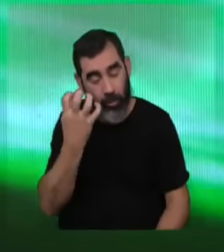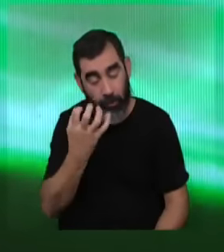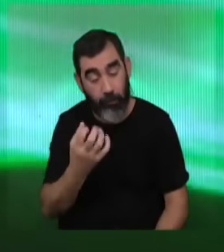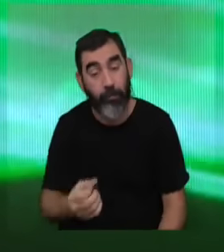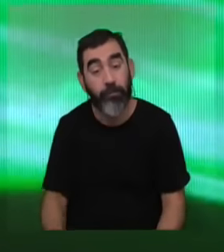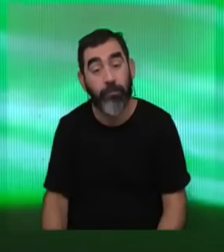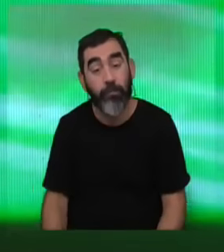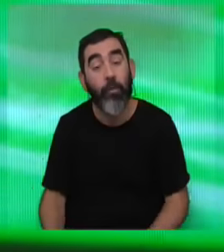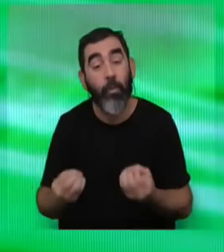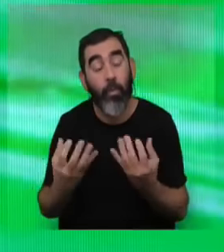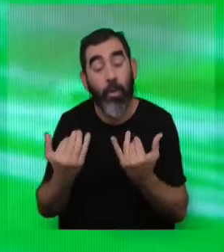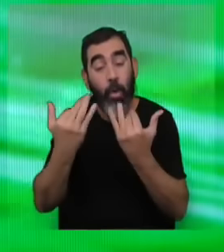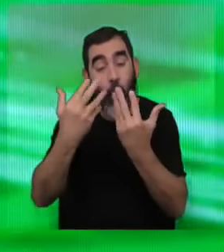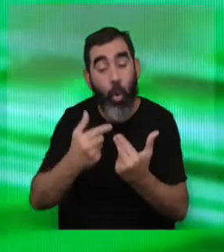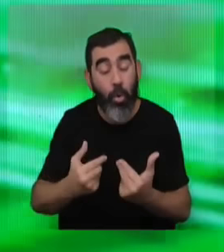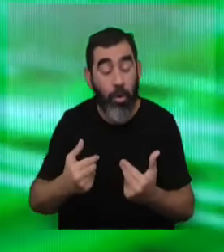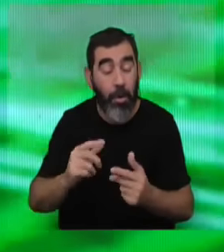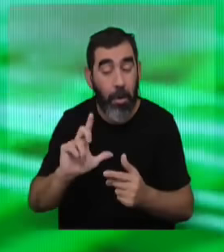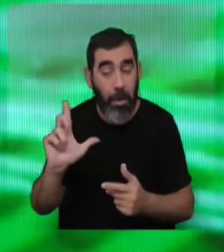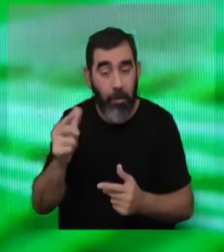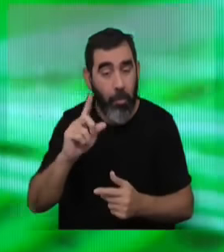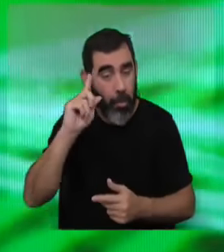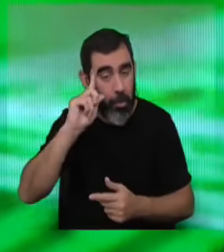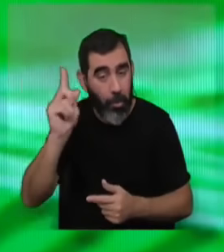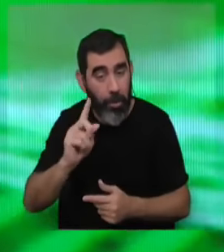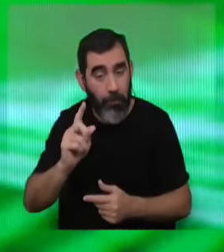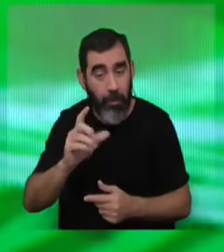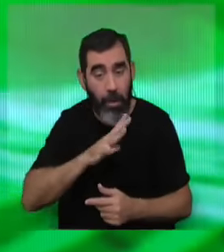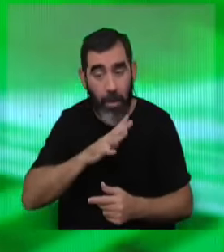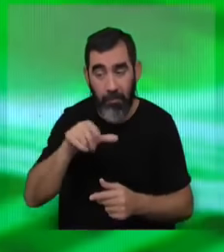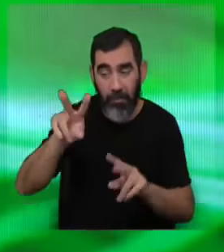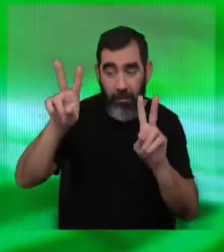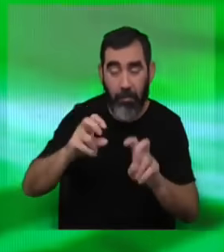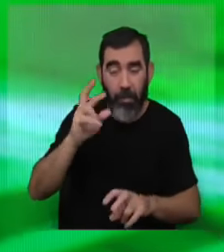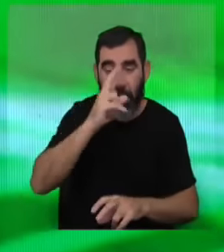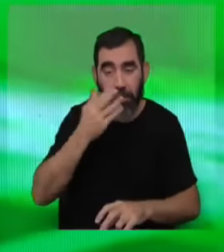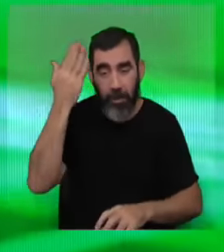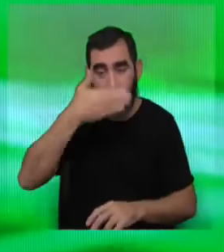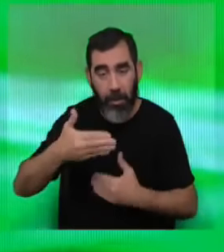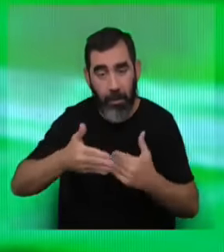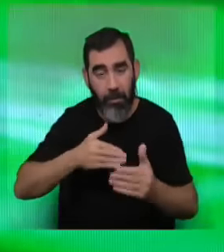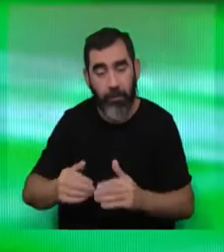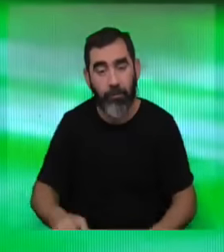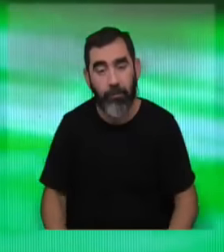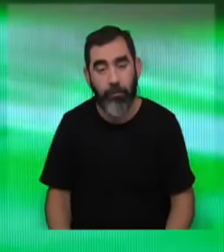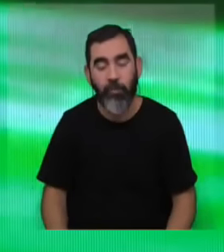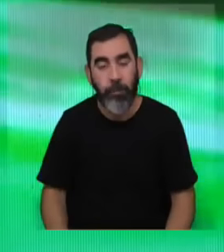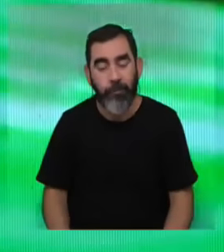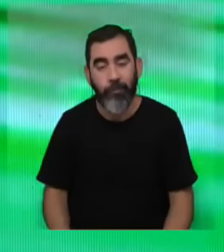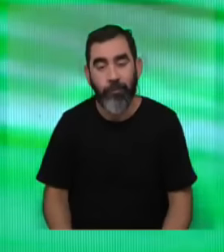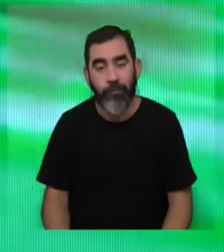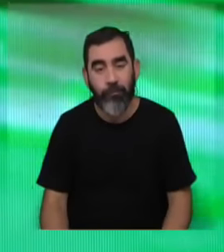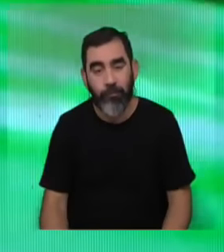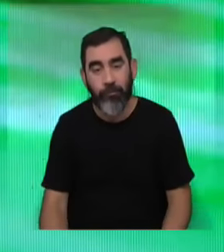además hay organismos que ni siquiera saben que existe la variable claro eh Ya tenemos que me preguntaste algo más y me me me